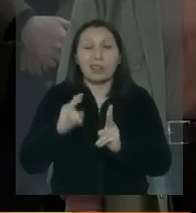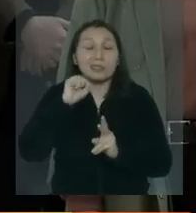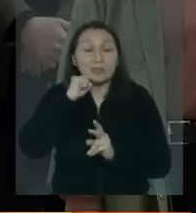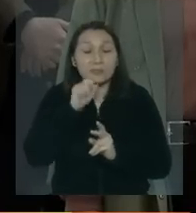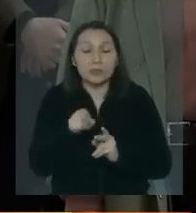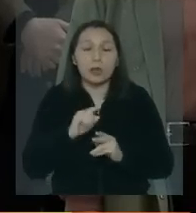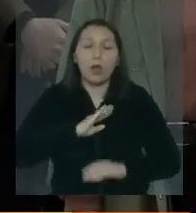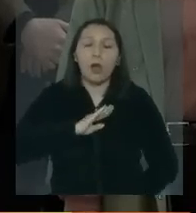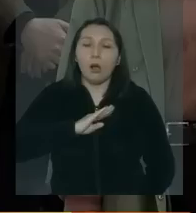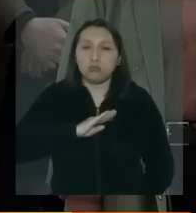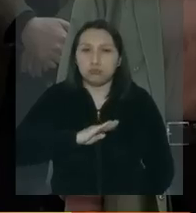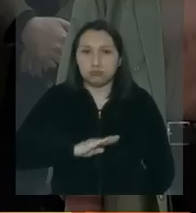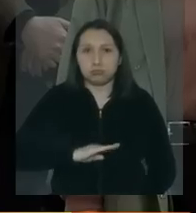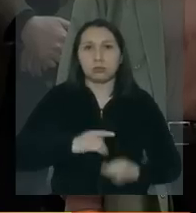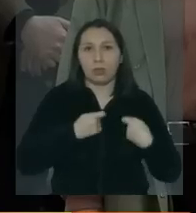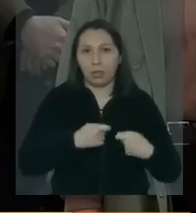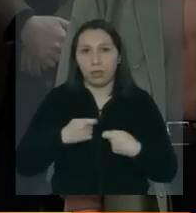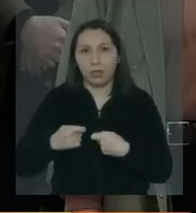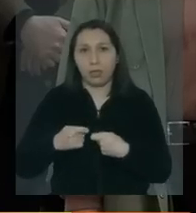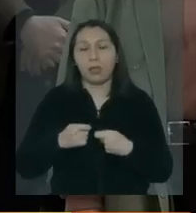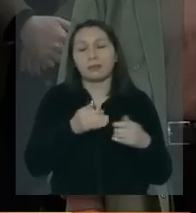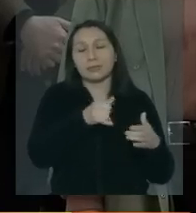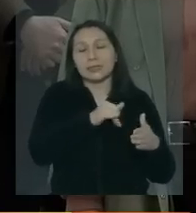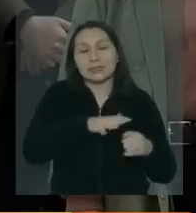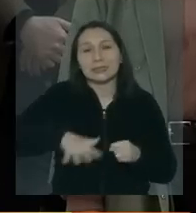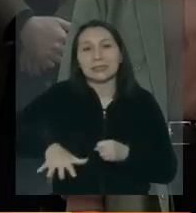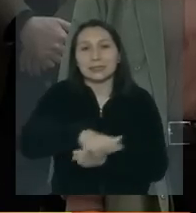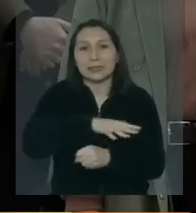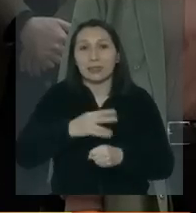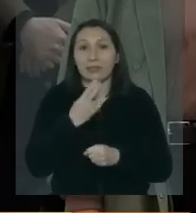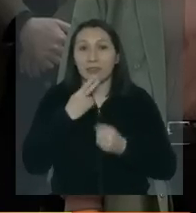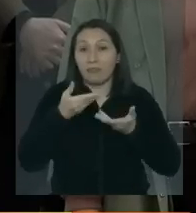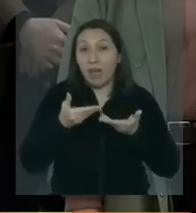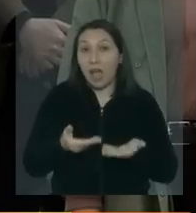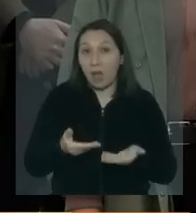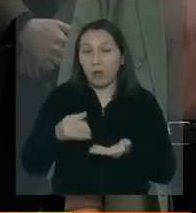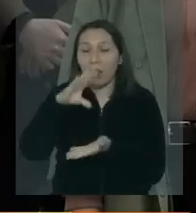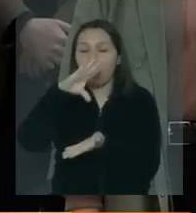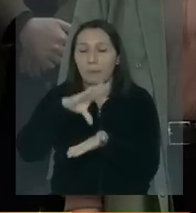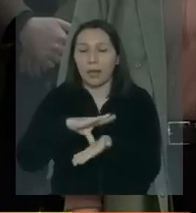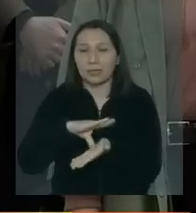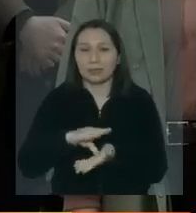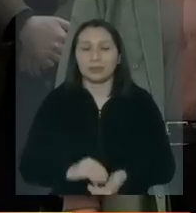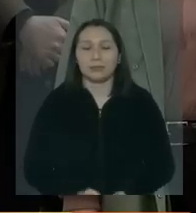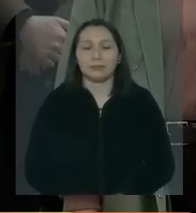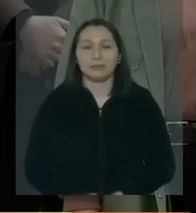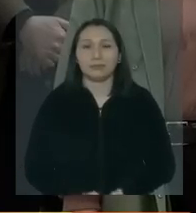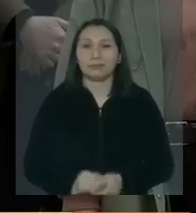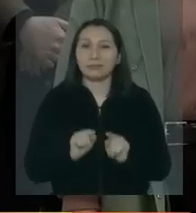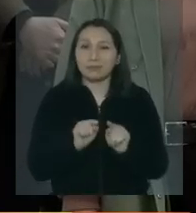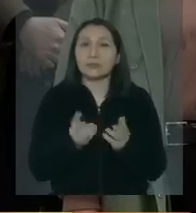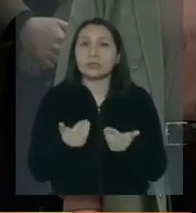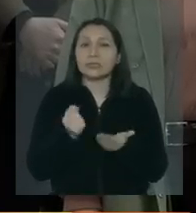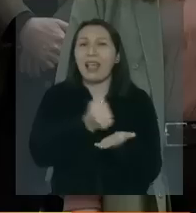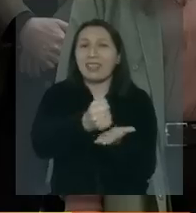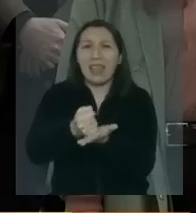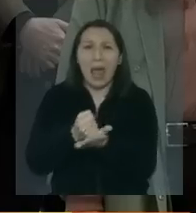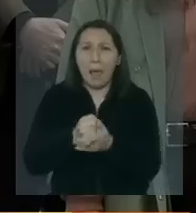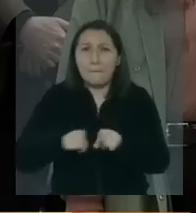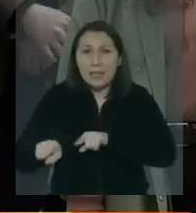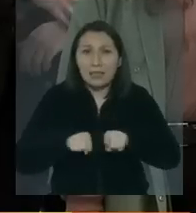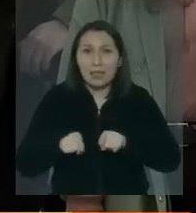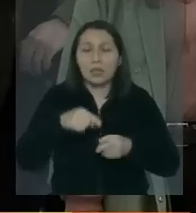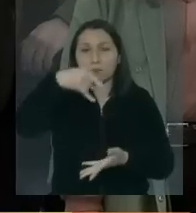resultar en un alivio para pasar la situación por la que estamos enfrentando como país. Esto requiere tramitarse en